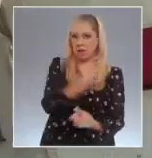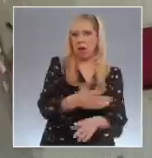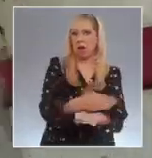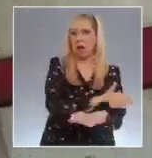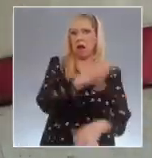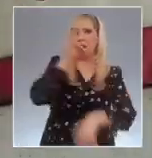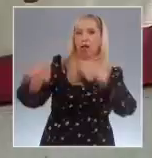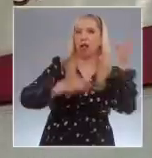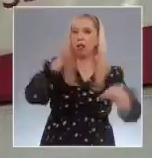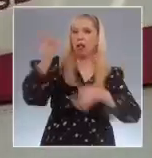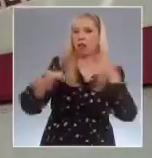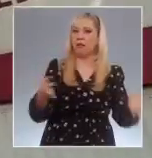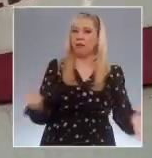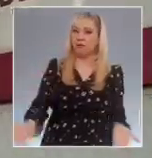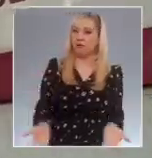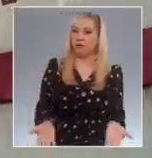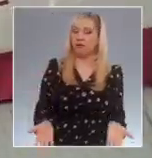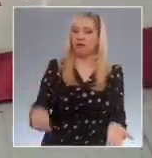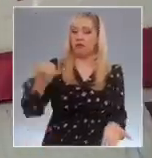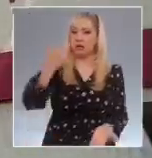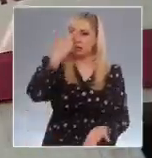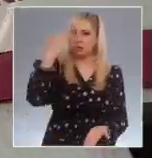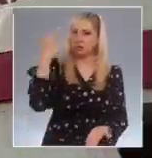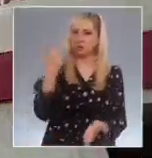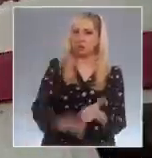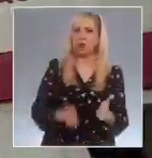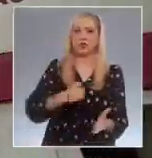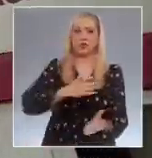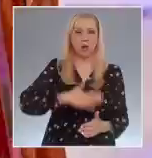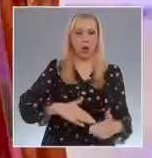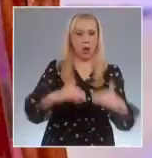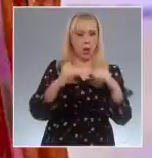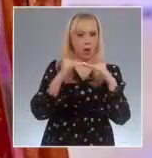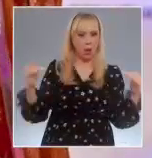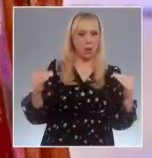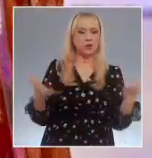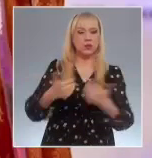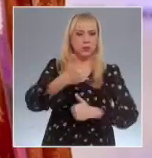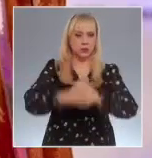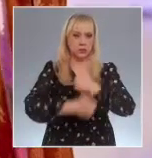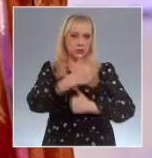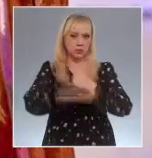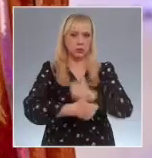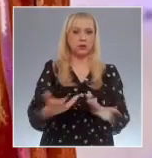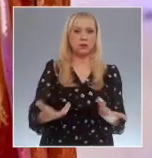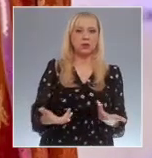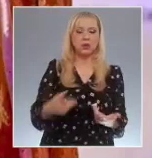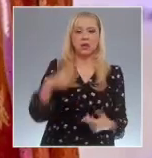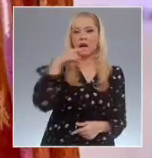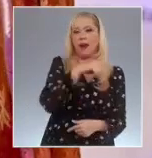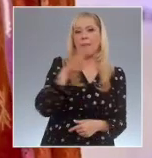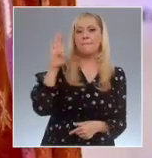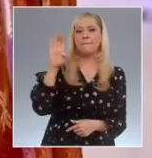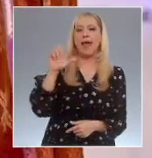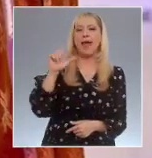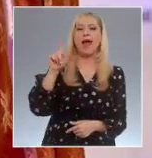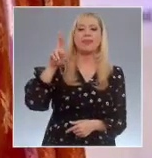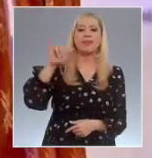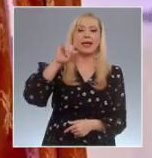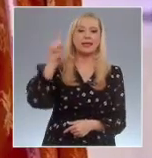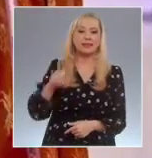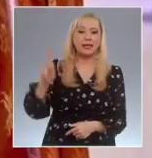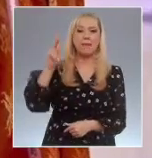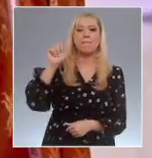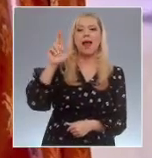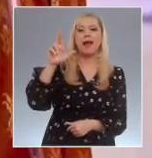y posible vulneración al principio de equidad en la contienda, cometidos por Beatriz Paredes y Xóchitl Gálvez, así